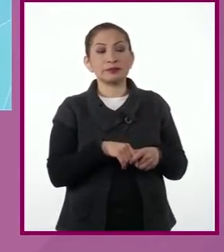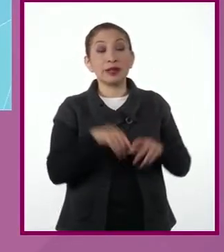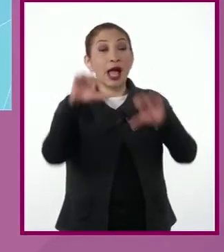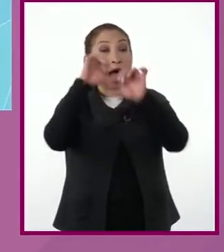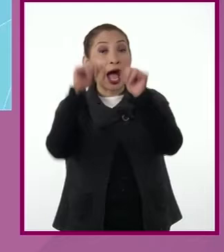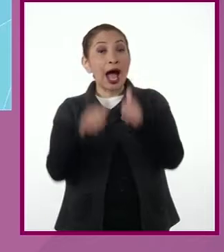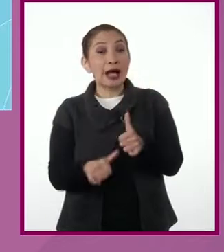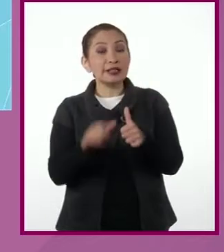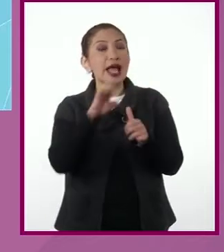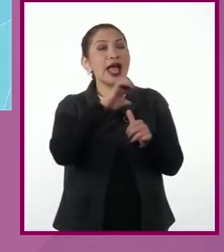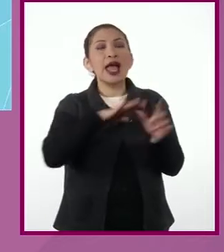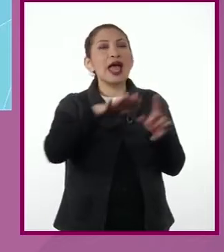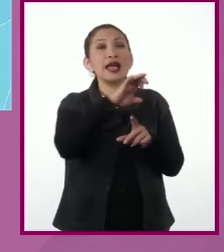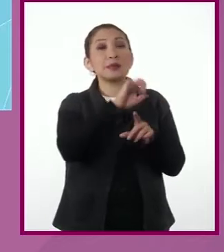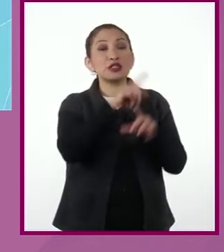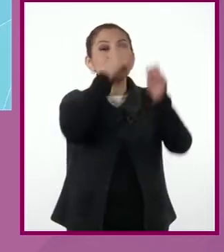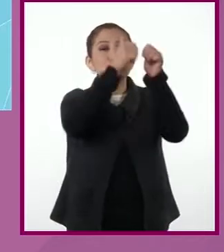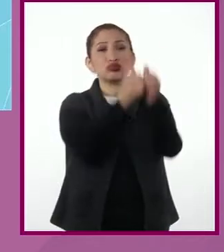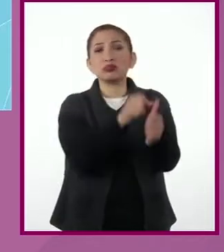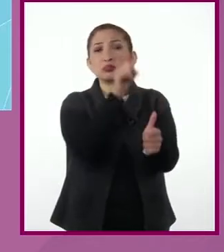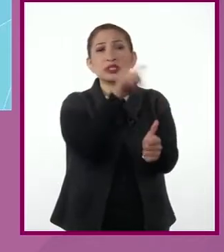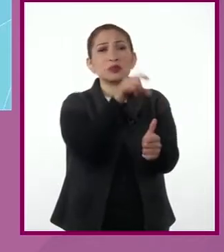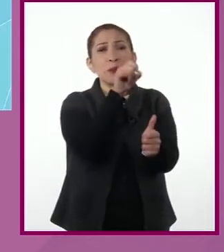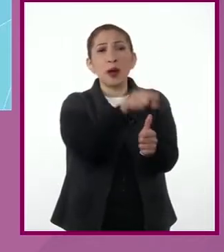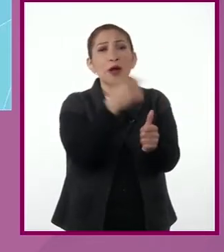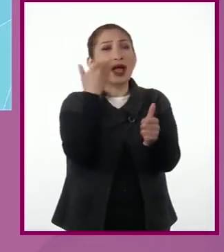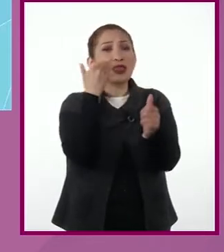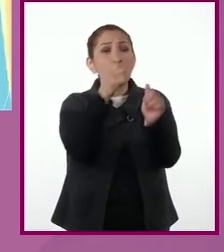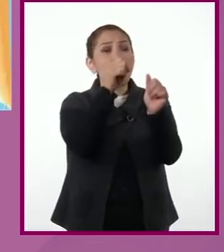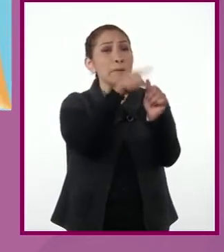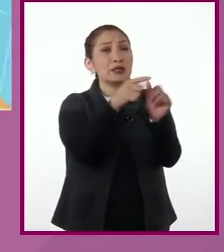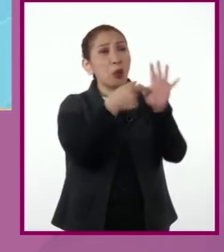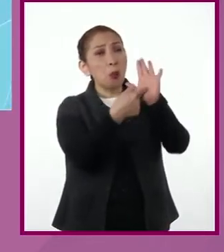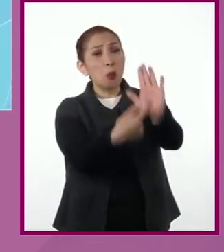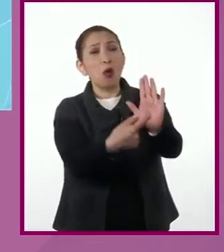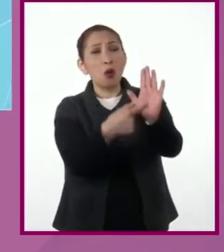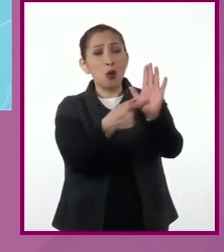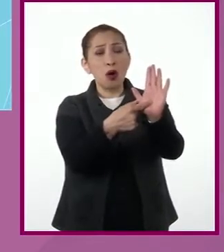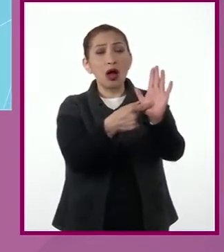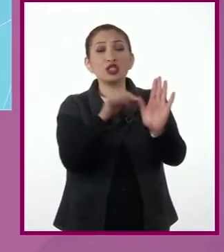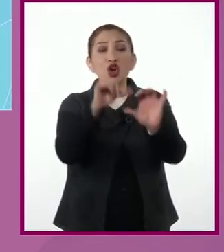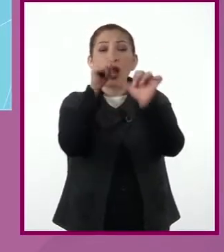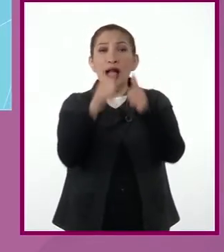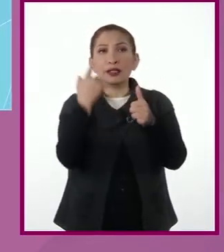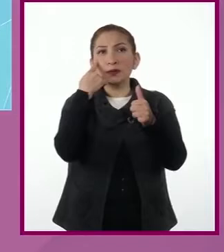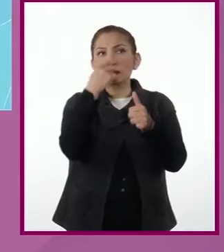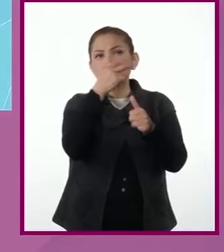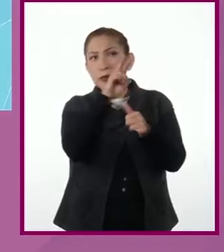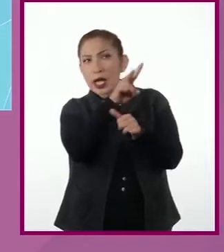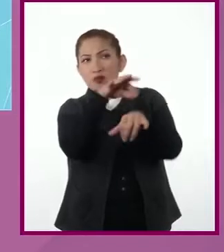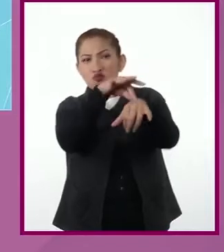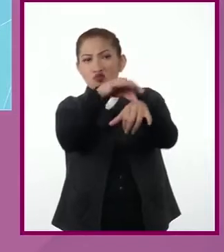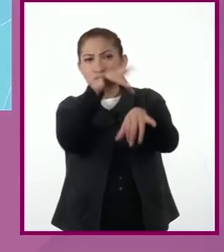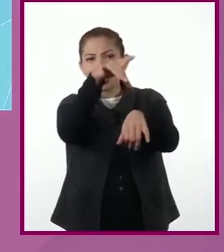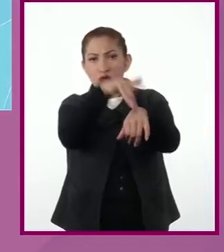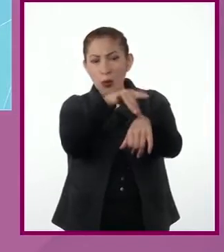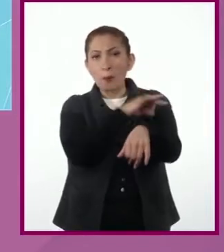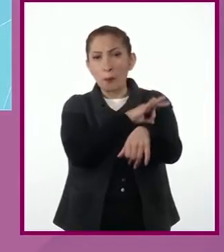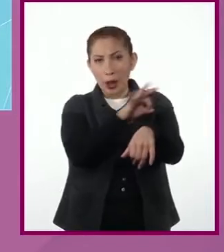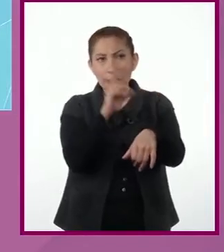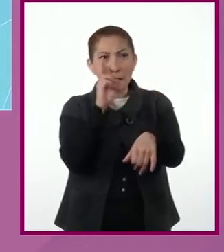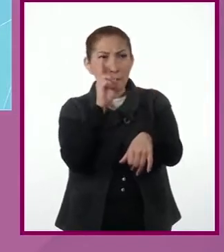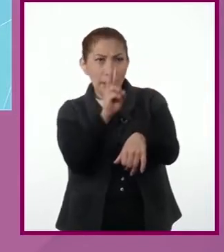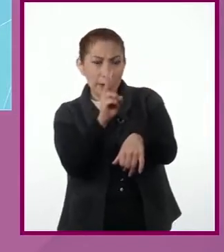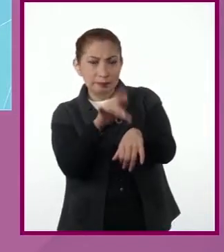Las artes de espacio son estáticas porque se detienen en el tiempo y en el espacio. Son artes visuales y tangibles, es decir, se